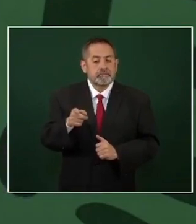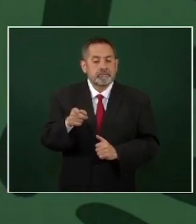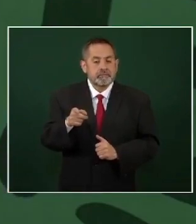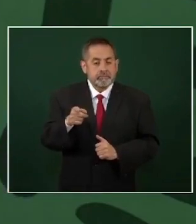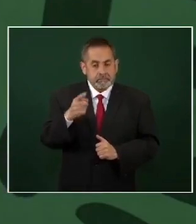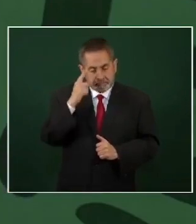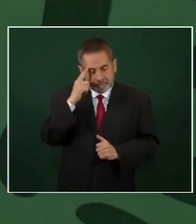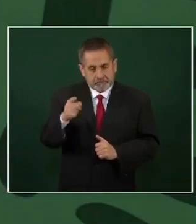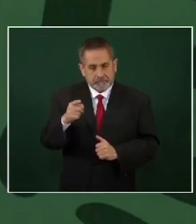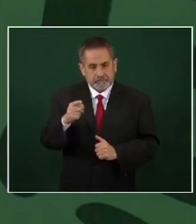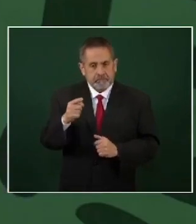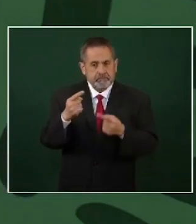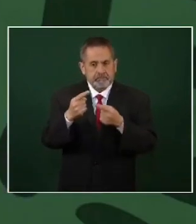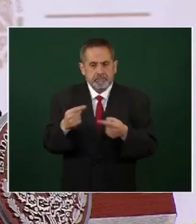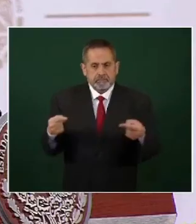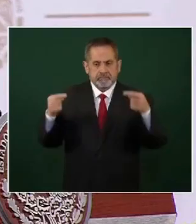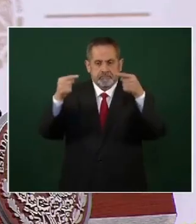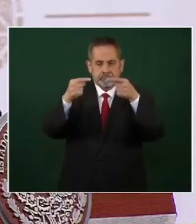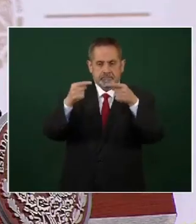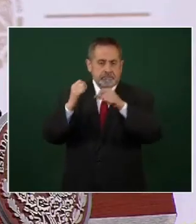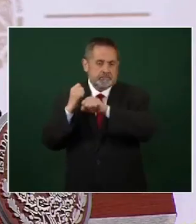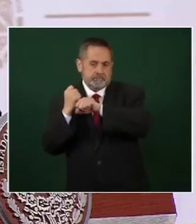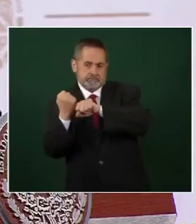la Liga del Pacífico de béisbol,